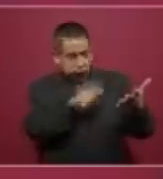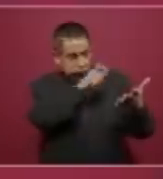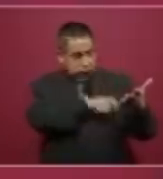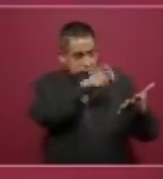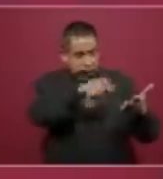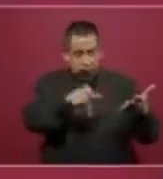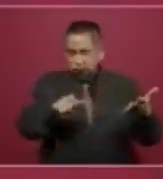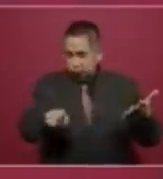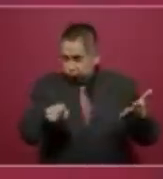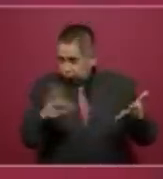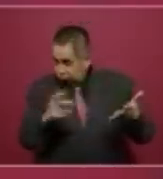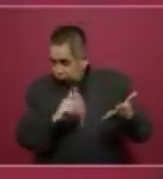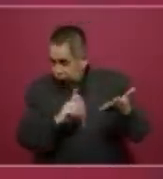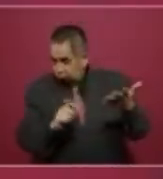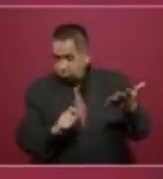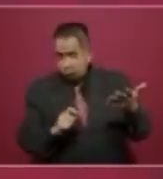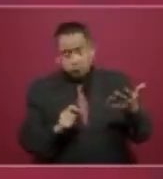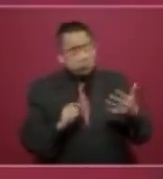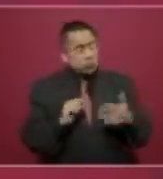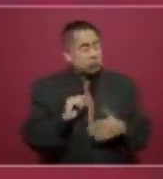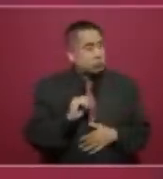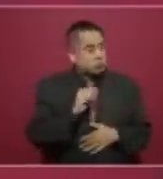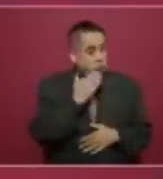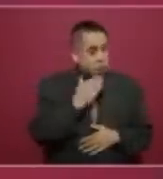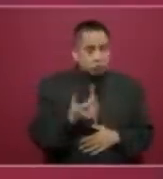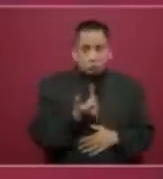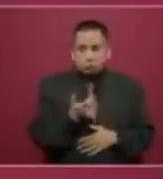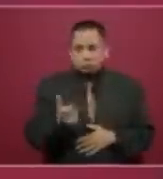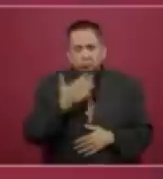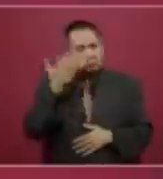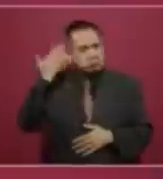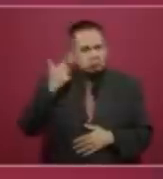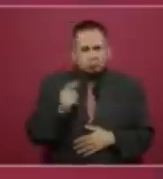cosa, muy pocos columnistas